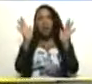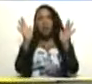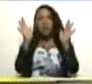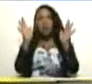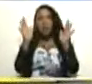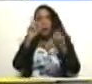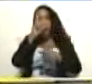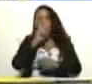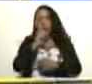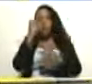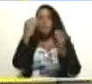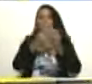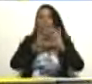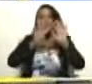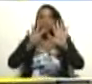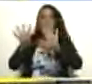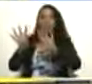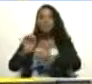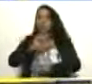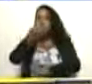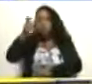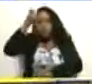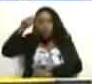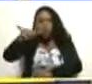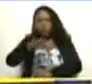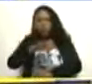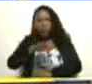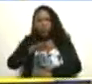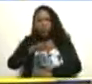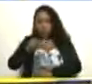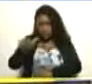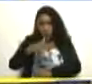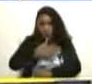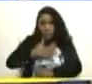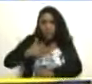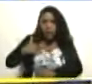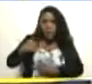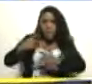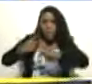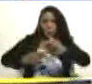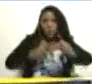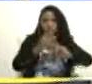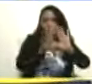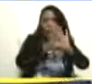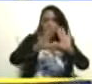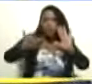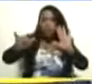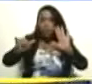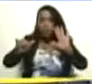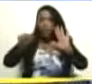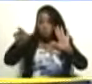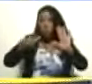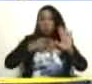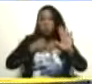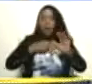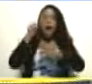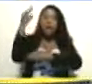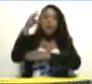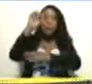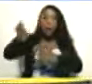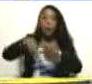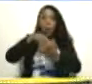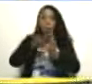abril del año 99, para preguntarle al pueblo si quería el proceso constituyente, si íbamos a la Asamblea